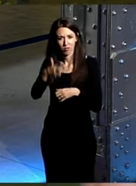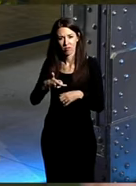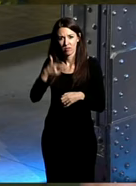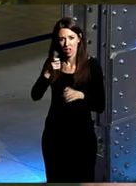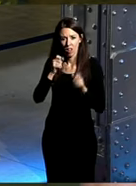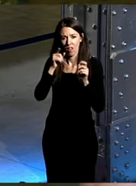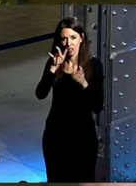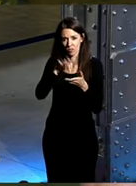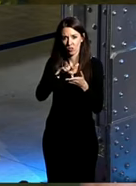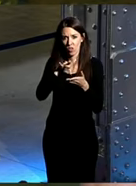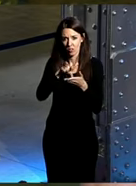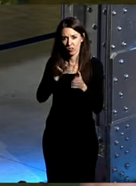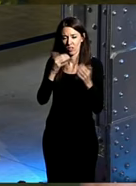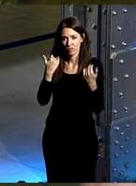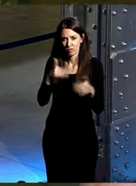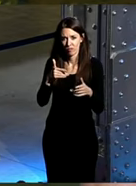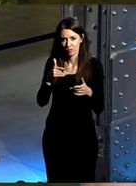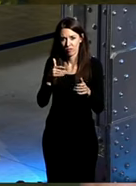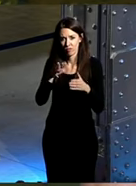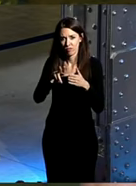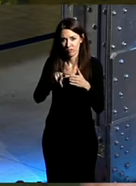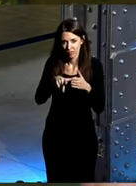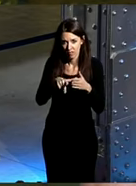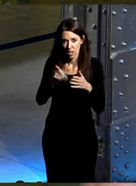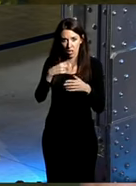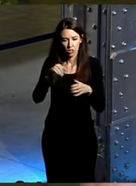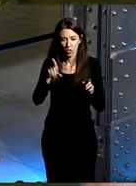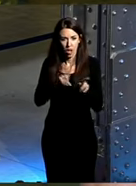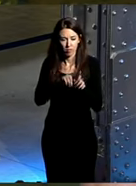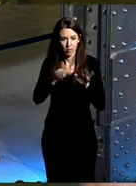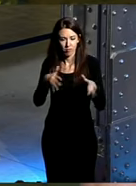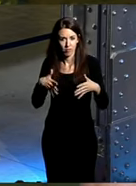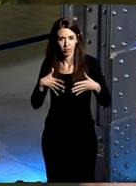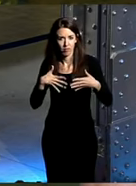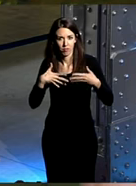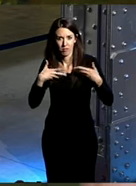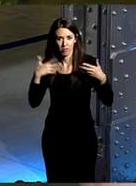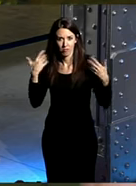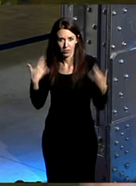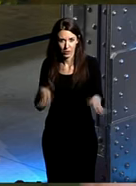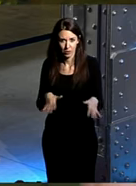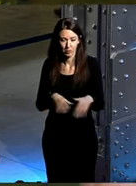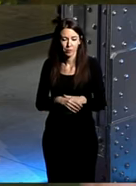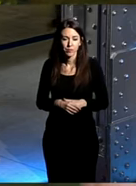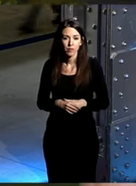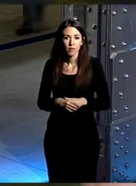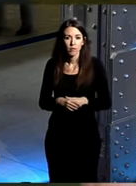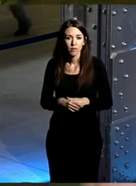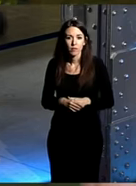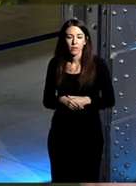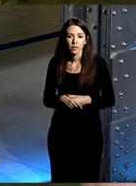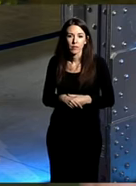cuenta que había sucedido. No, esto nos ha atropellado a todos de una forma vertiginosa.